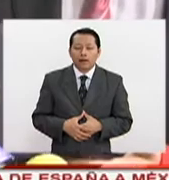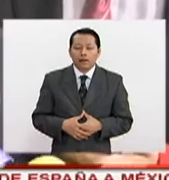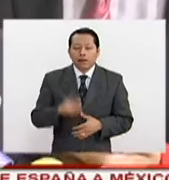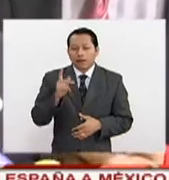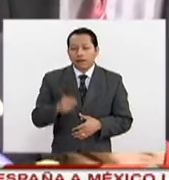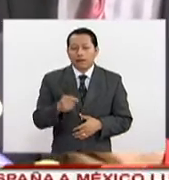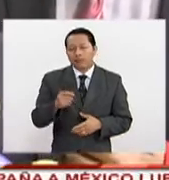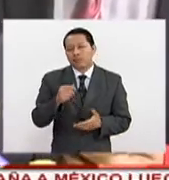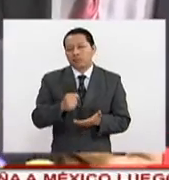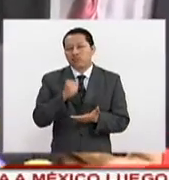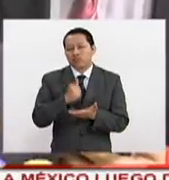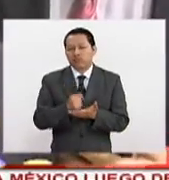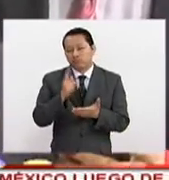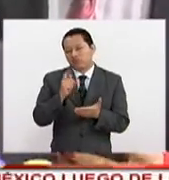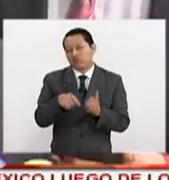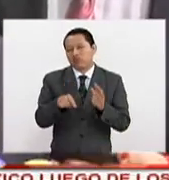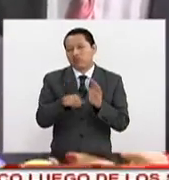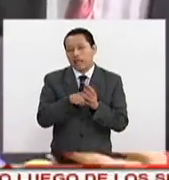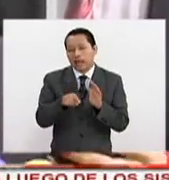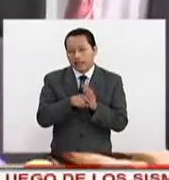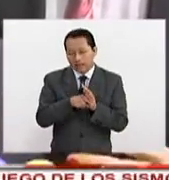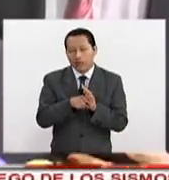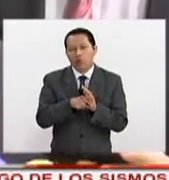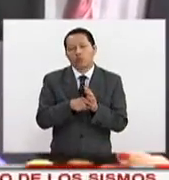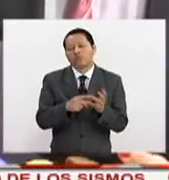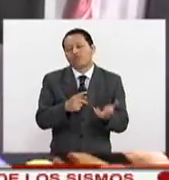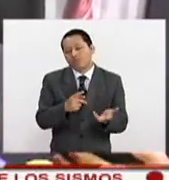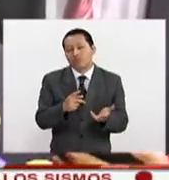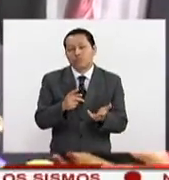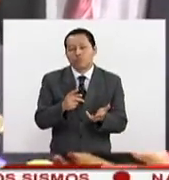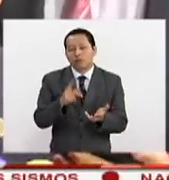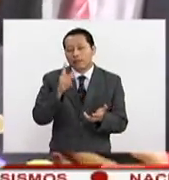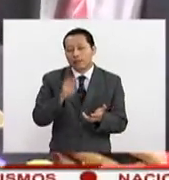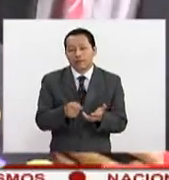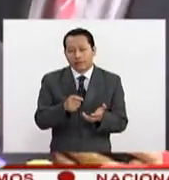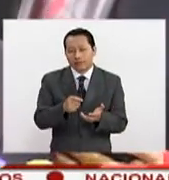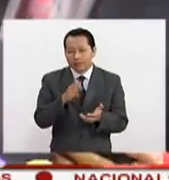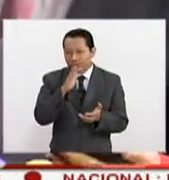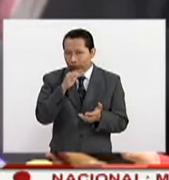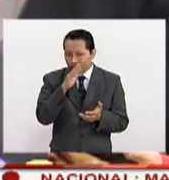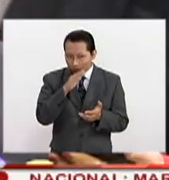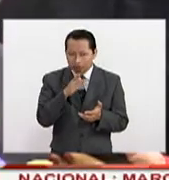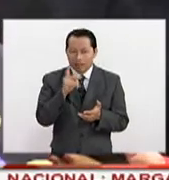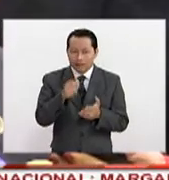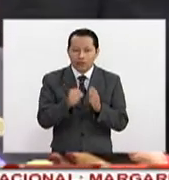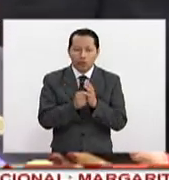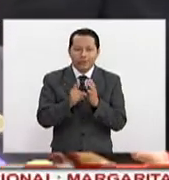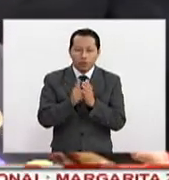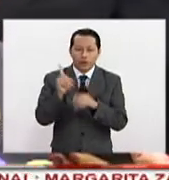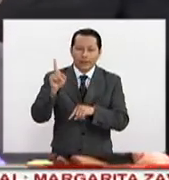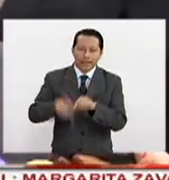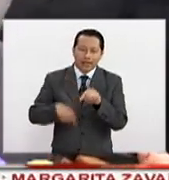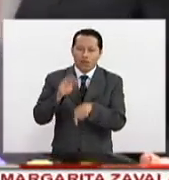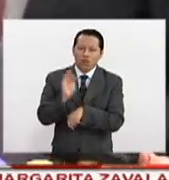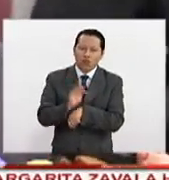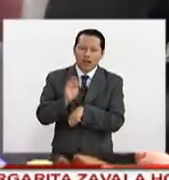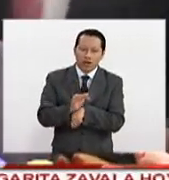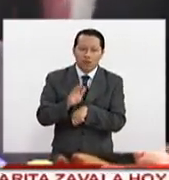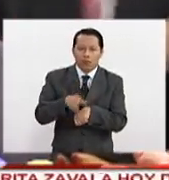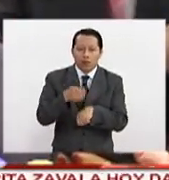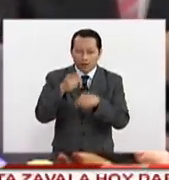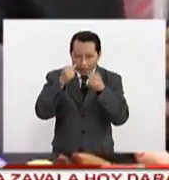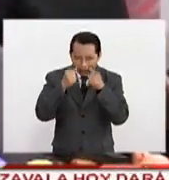Viene en el sentido negativo, en el sentido de que no resulta procedente la solicitud del desafuero en